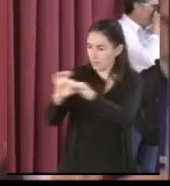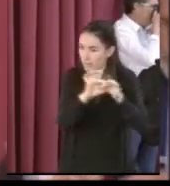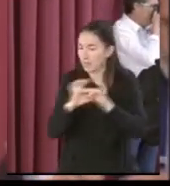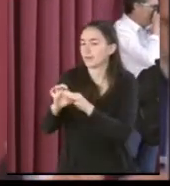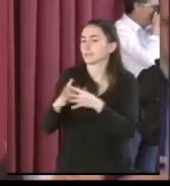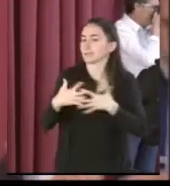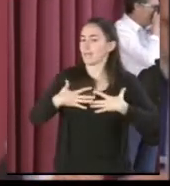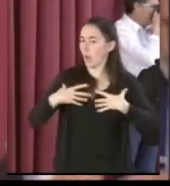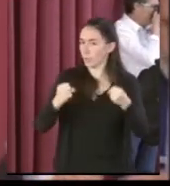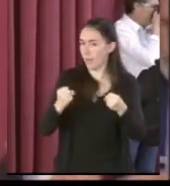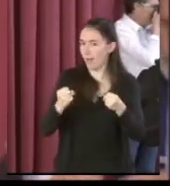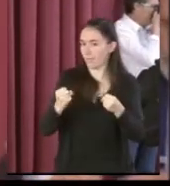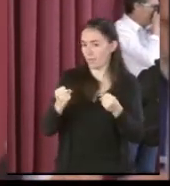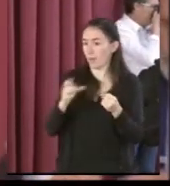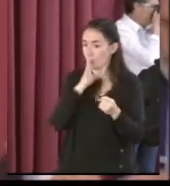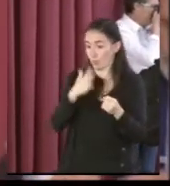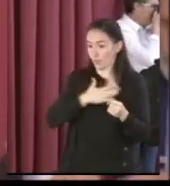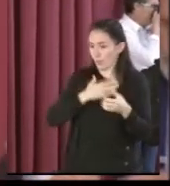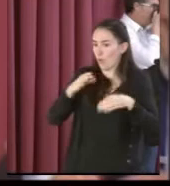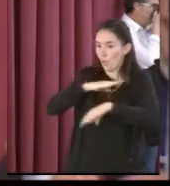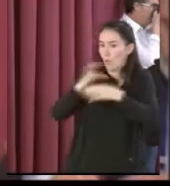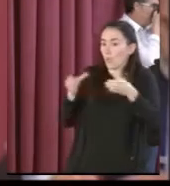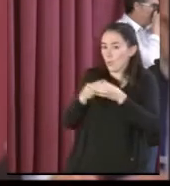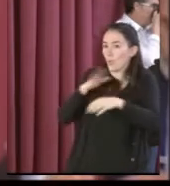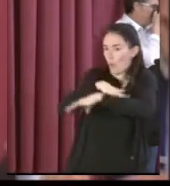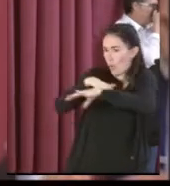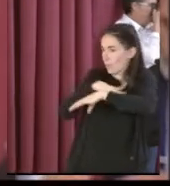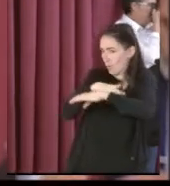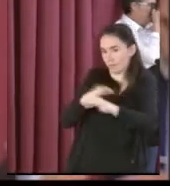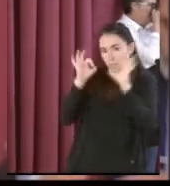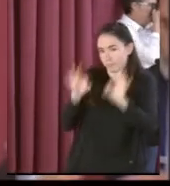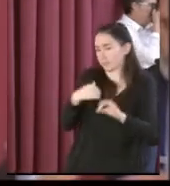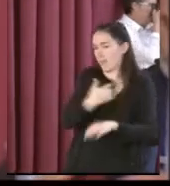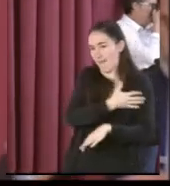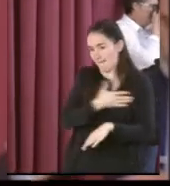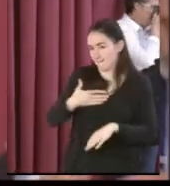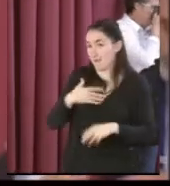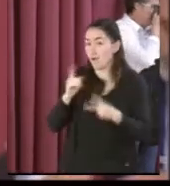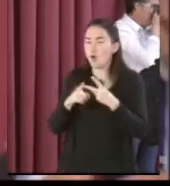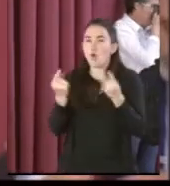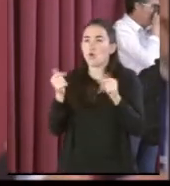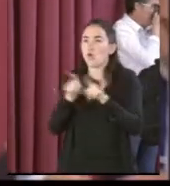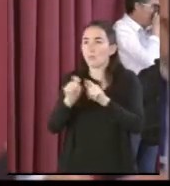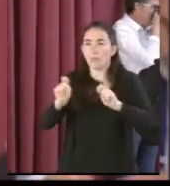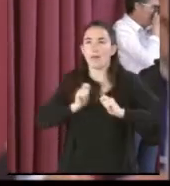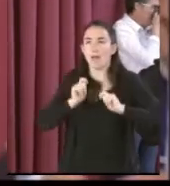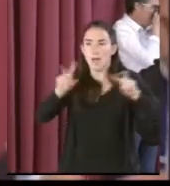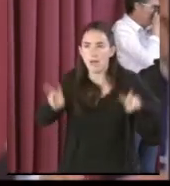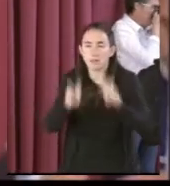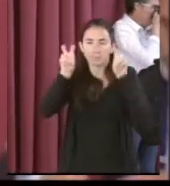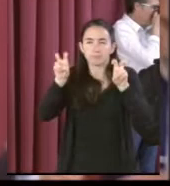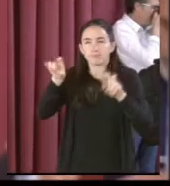política social desarrollada por el equipo de gobierno. Un Logroño dinámico, innovador e inspirador, que marca las políticas del